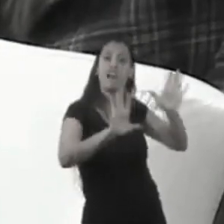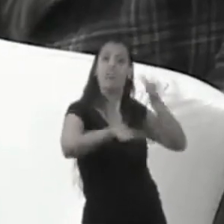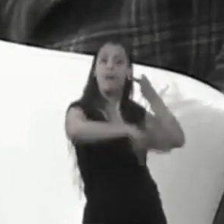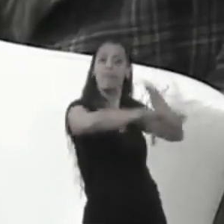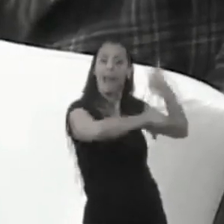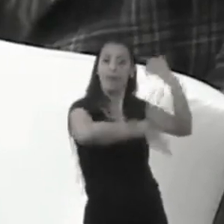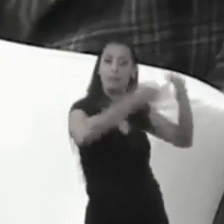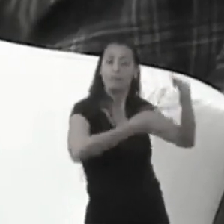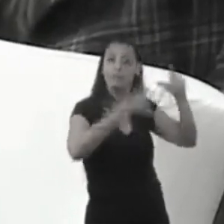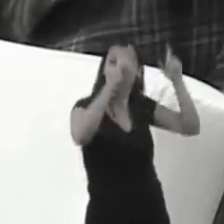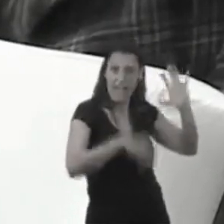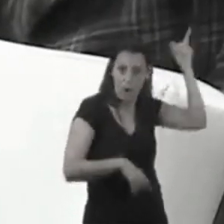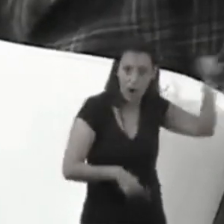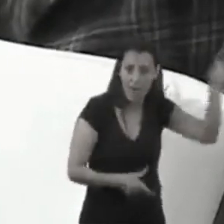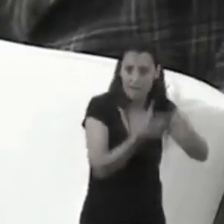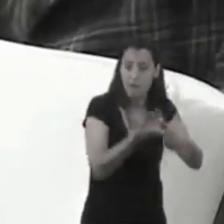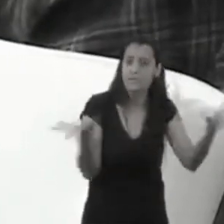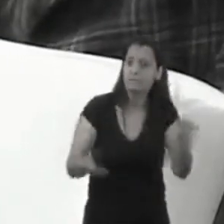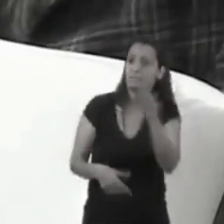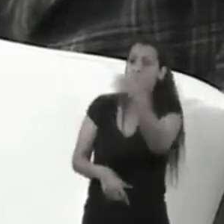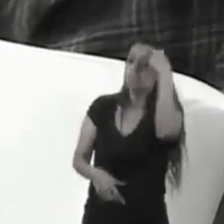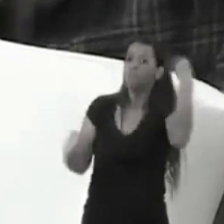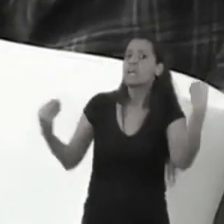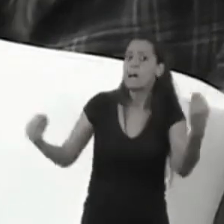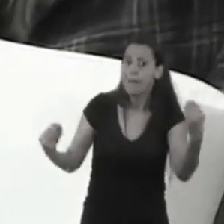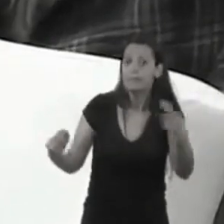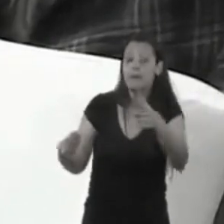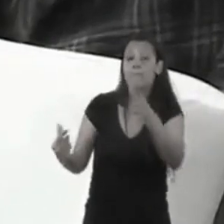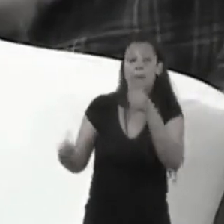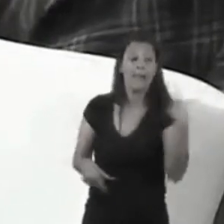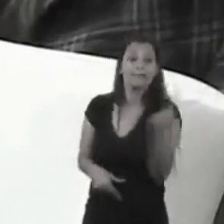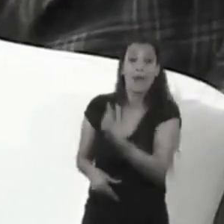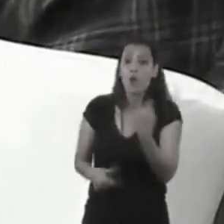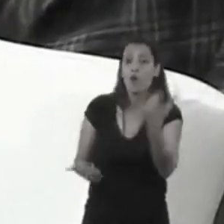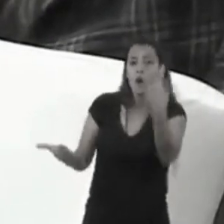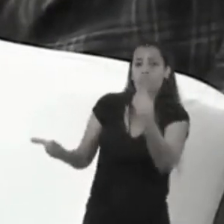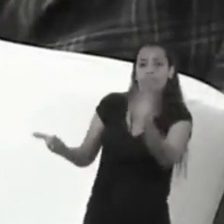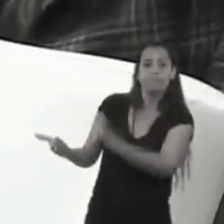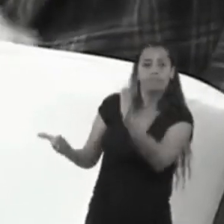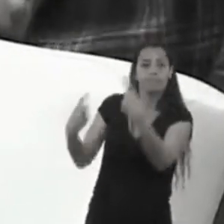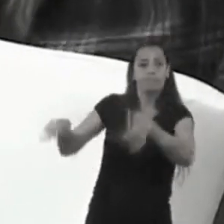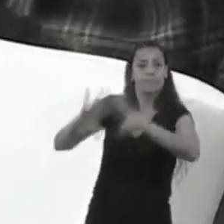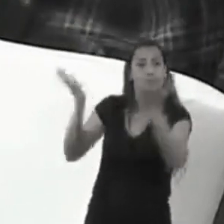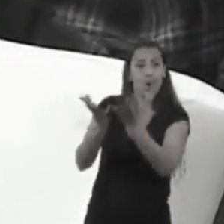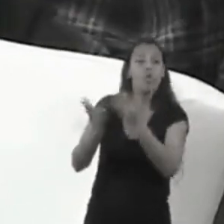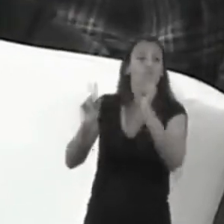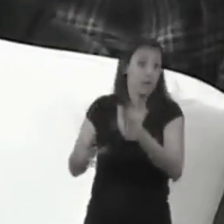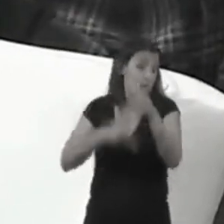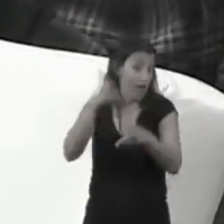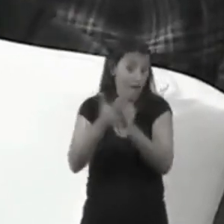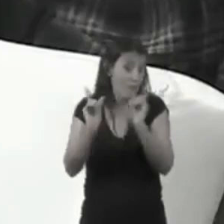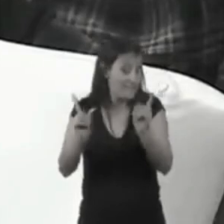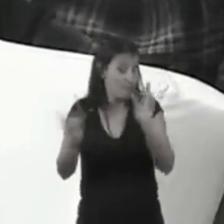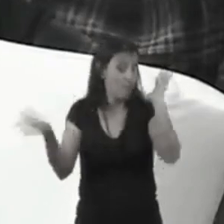preguntarle cómo ve ese asunto porque parece que las sospechas que hemos investigado los medios de comunicación y a las que también se refirió mi ley empiezan